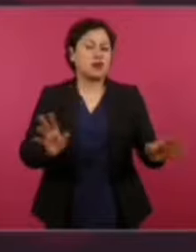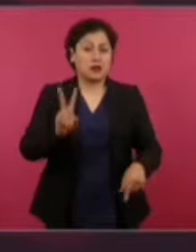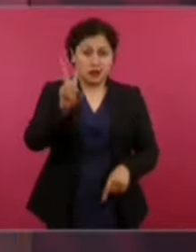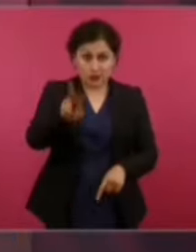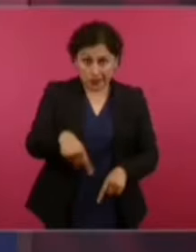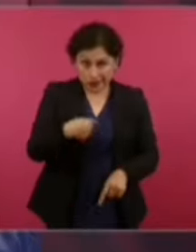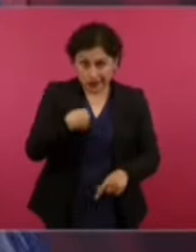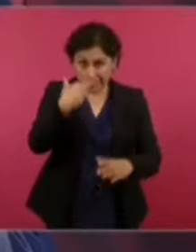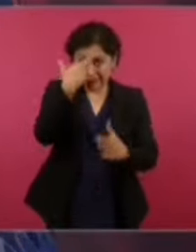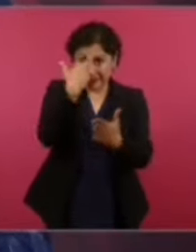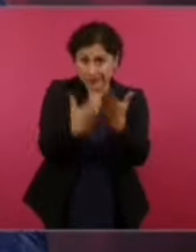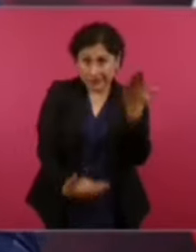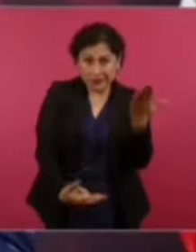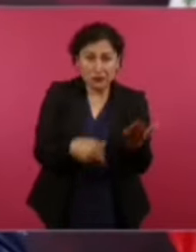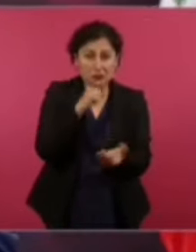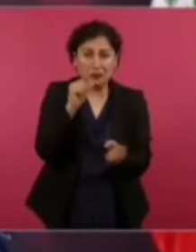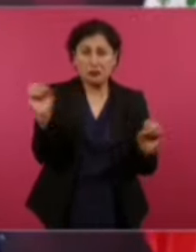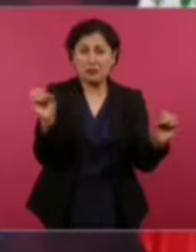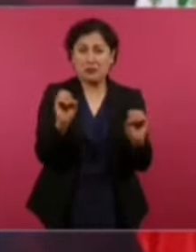llamando a votar por nadie.